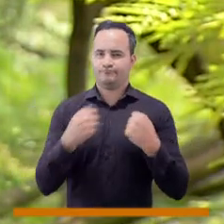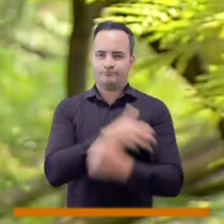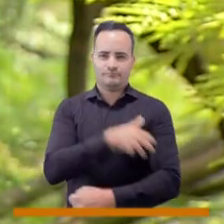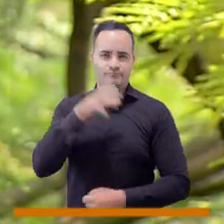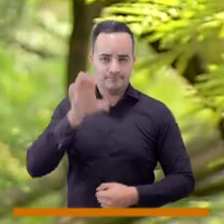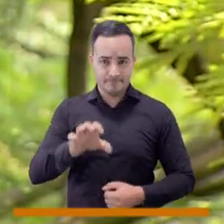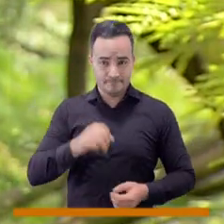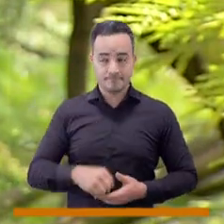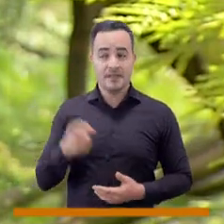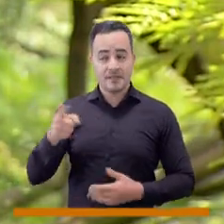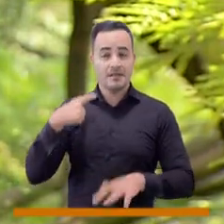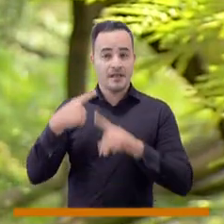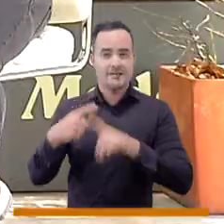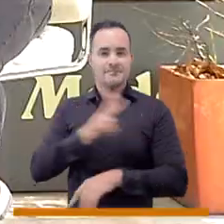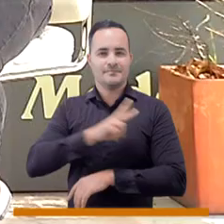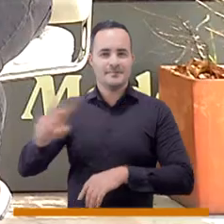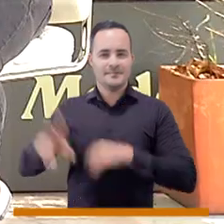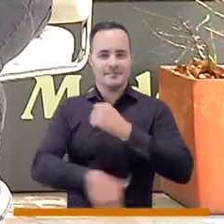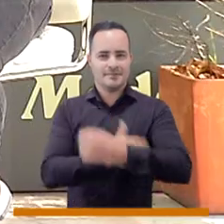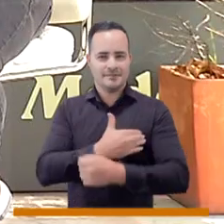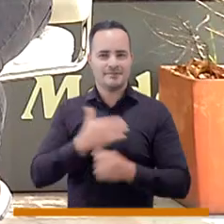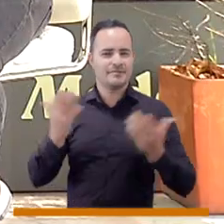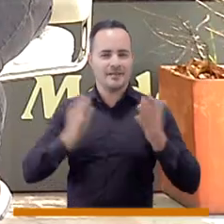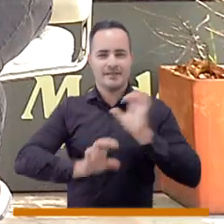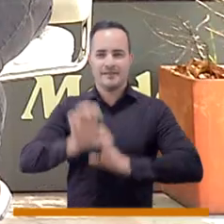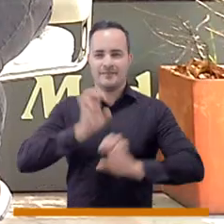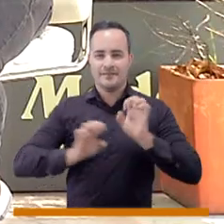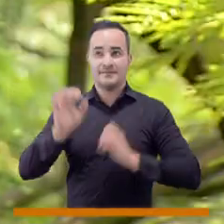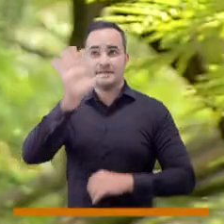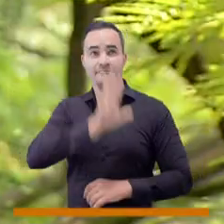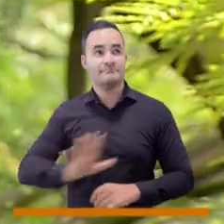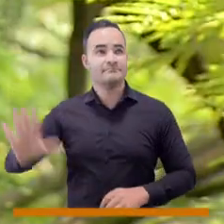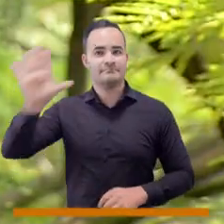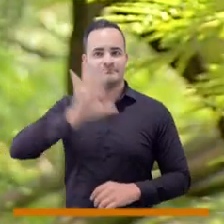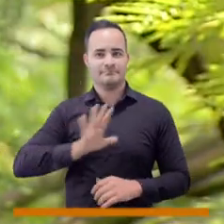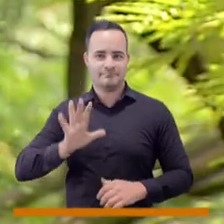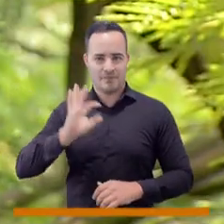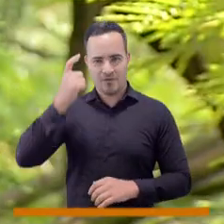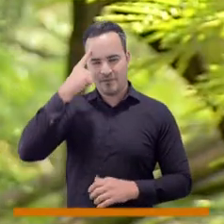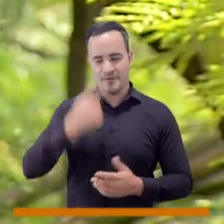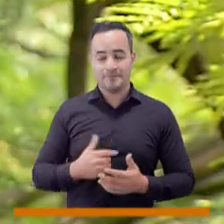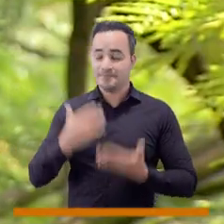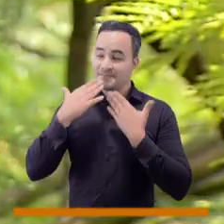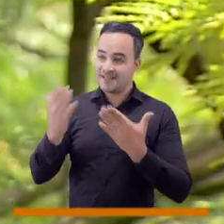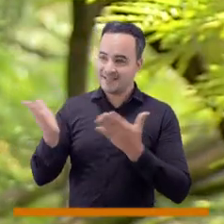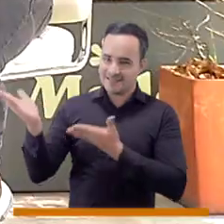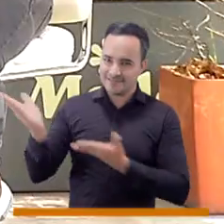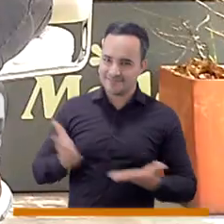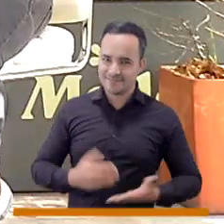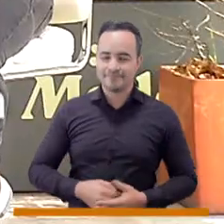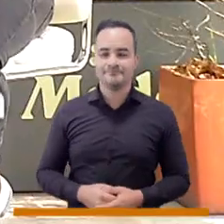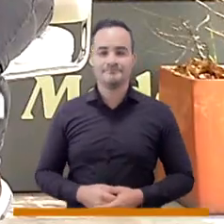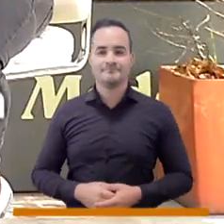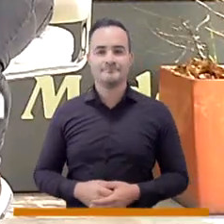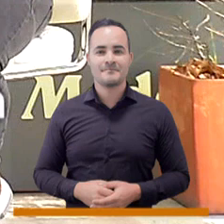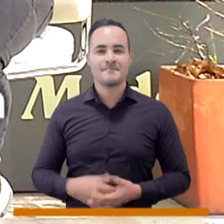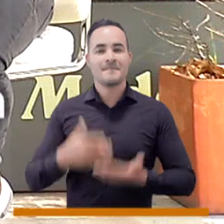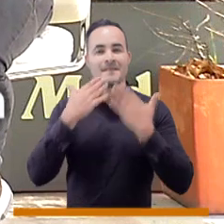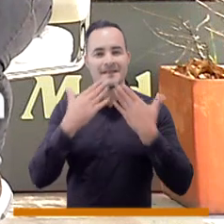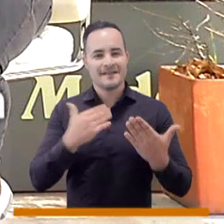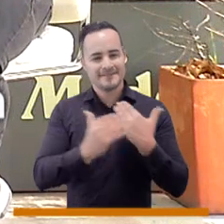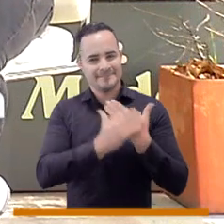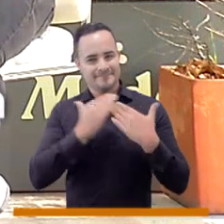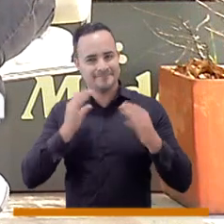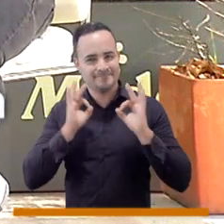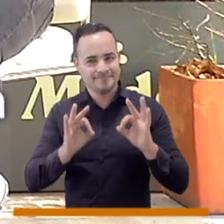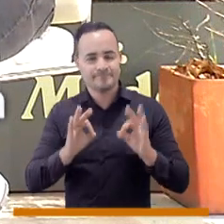como viceministro de Defensa Nacional. Bueno, concejal, bienvenido y gracias por estar con nosotros. Catherine, muchas gracias por la